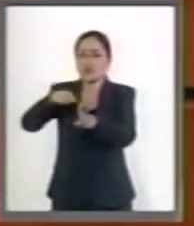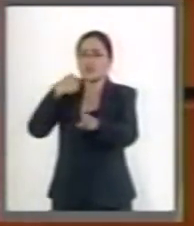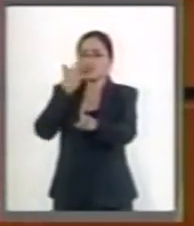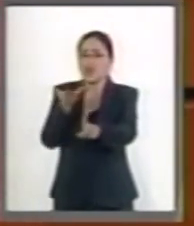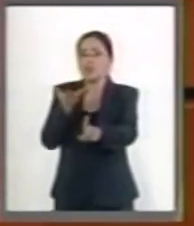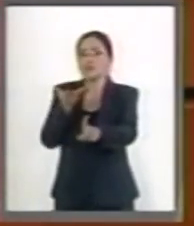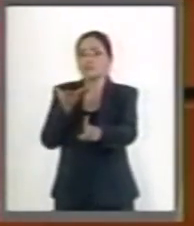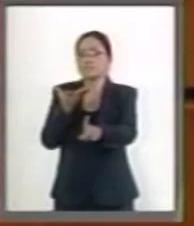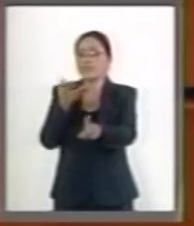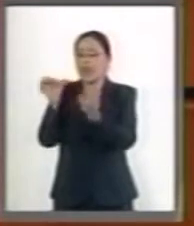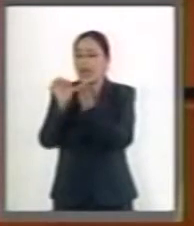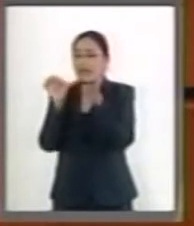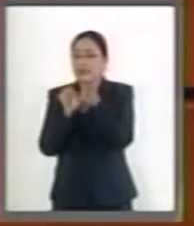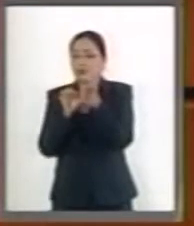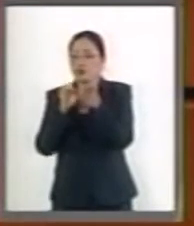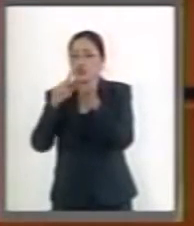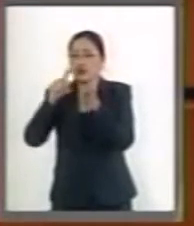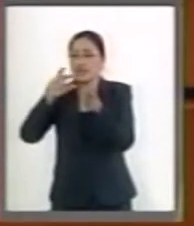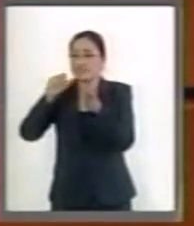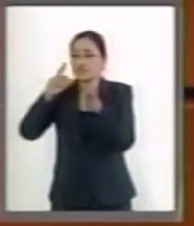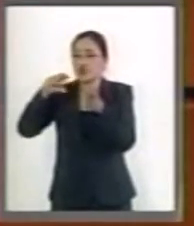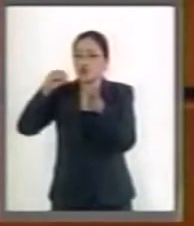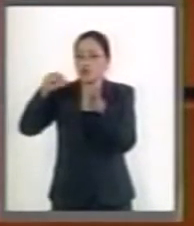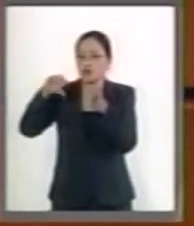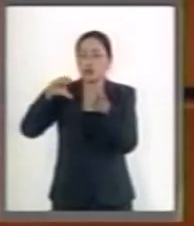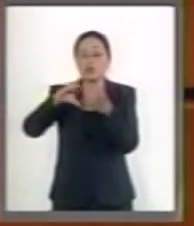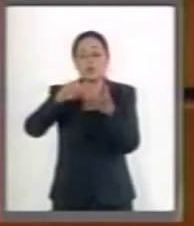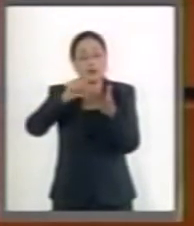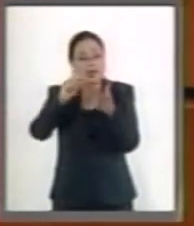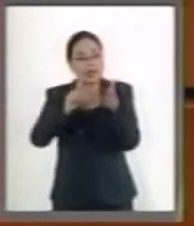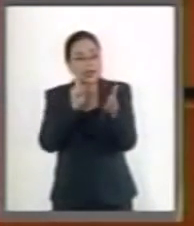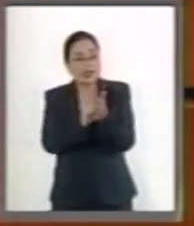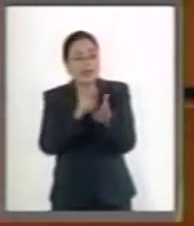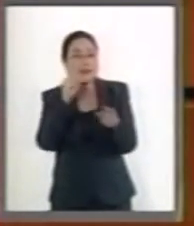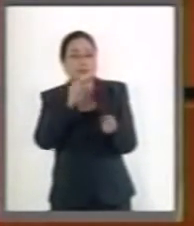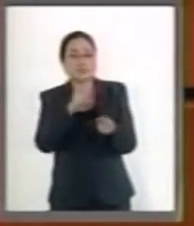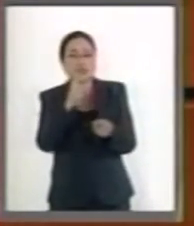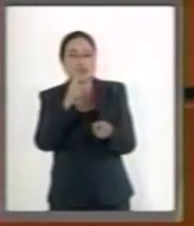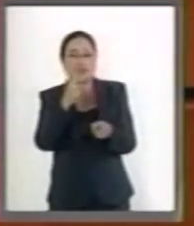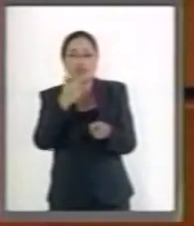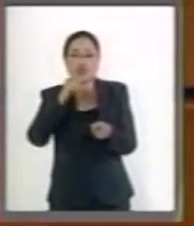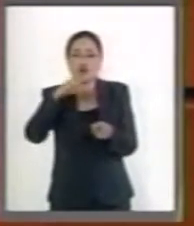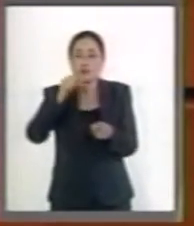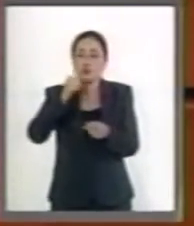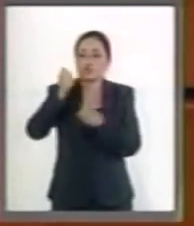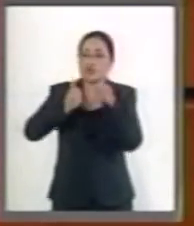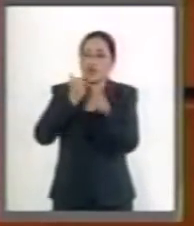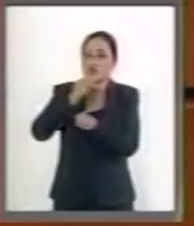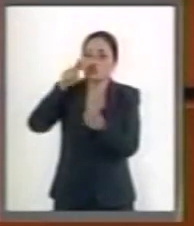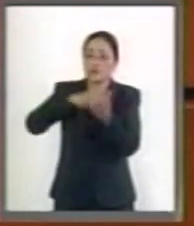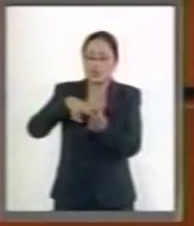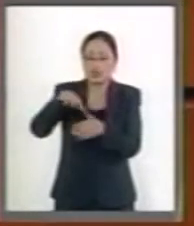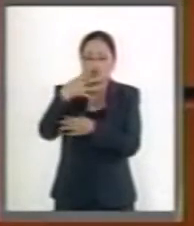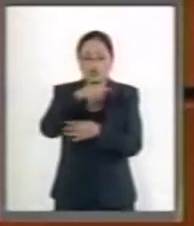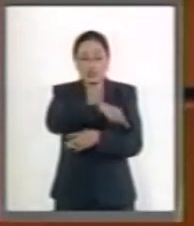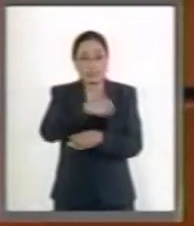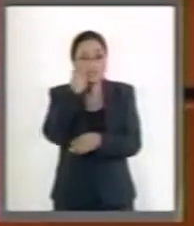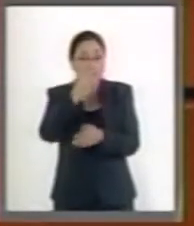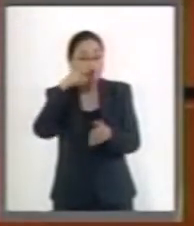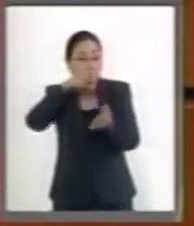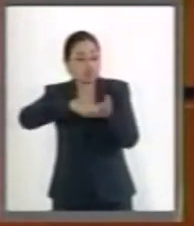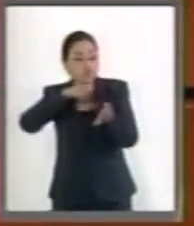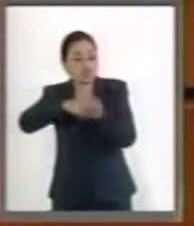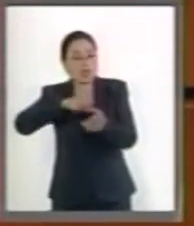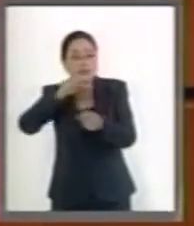cambiar un artículo transitorio de la ley de hidrocarburos aprobada en 2014 para